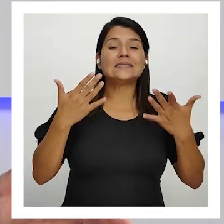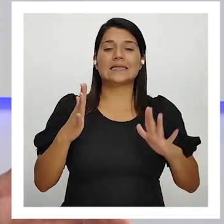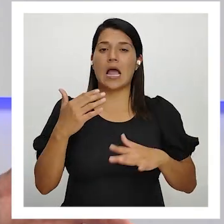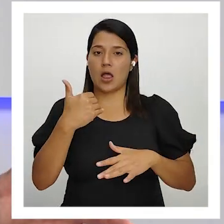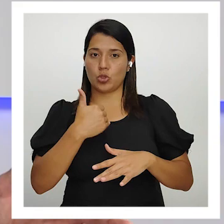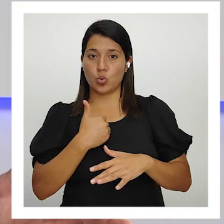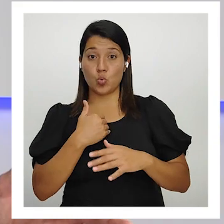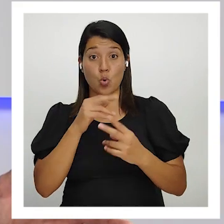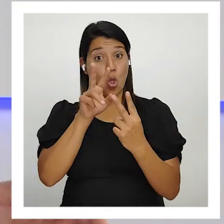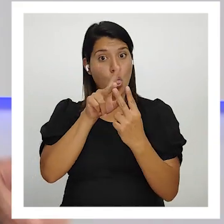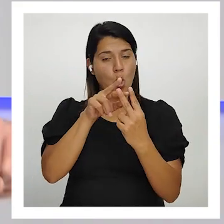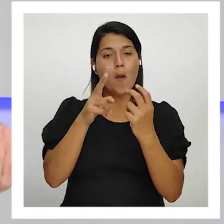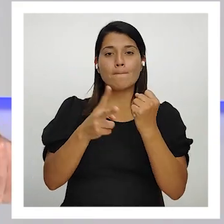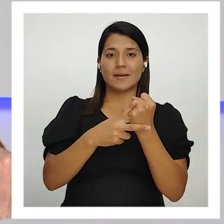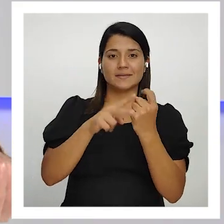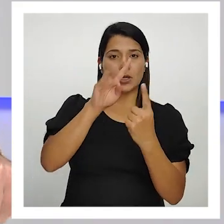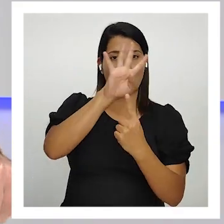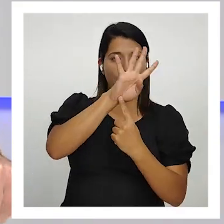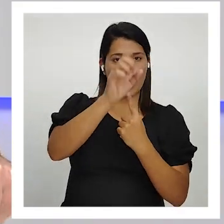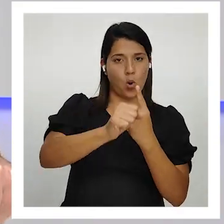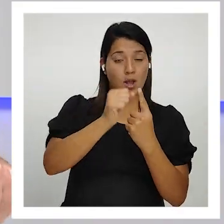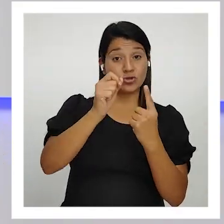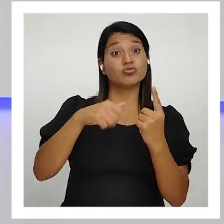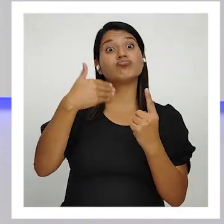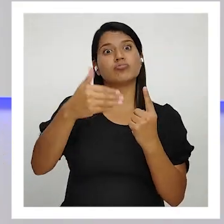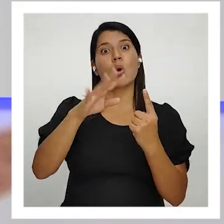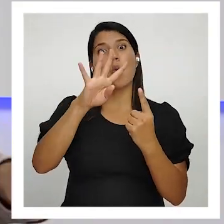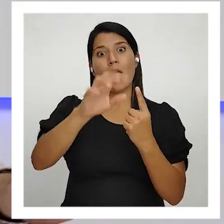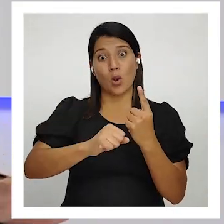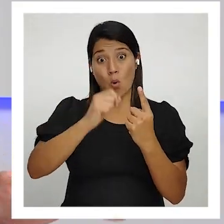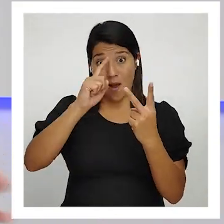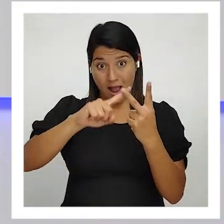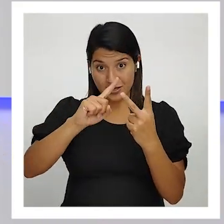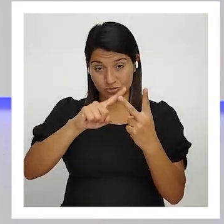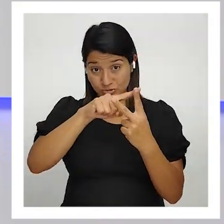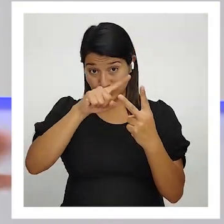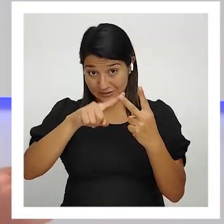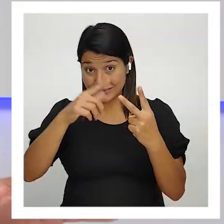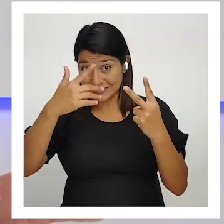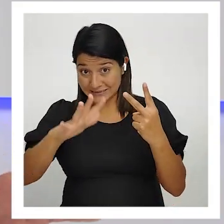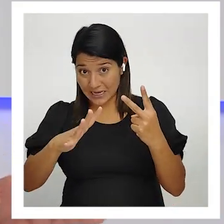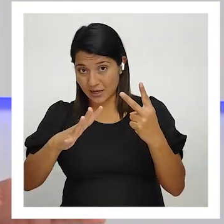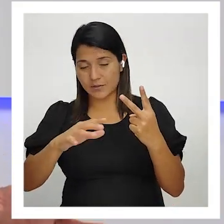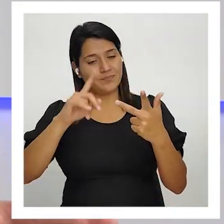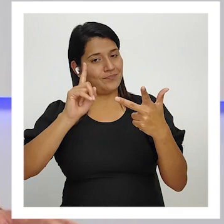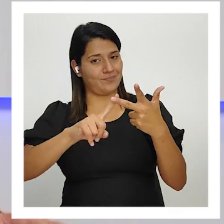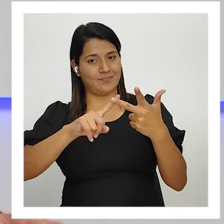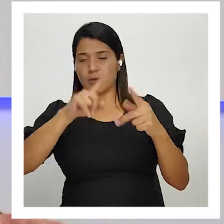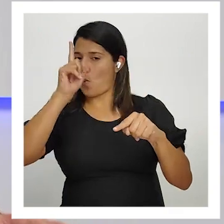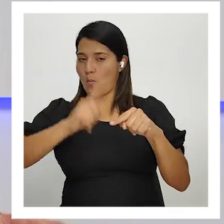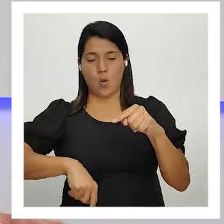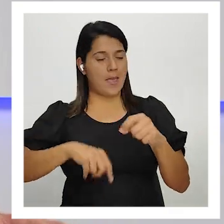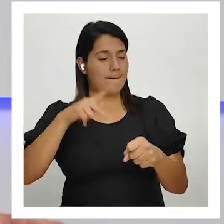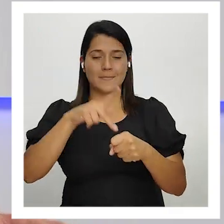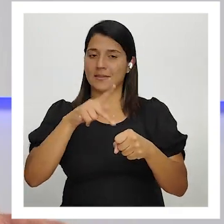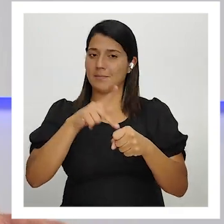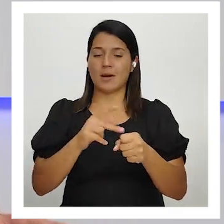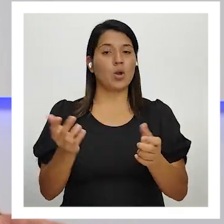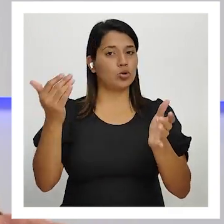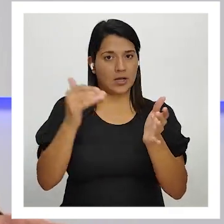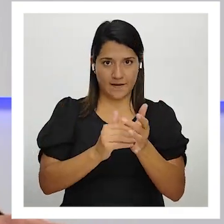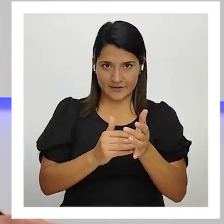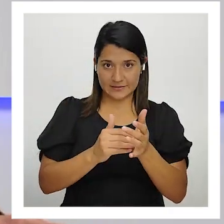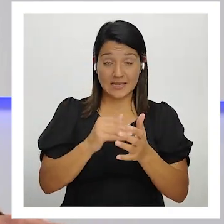8 años en la alcaldía, para esta elección es imposible, no puede participar. Y eso